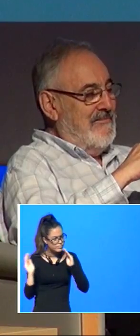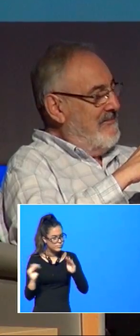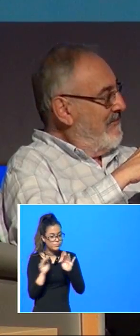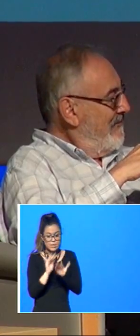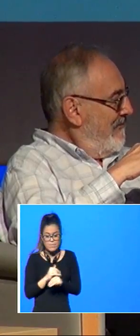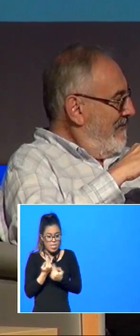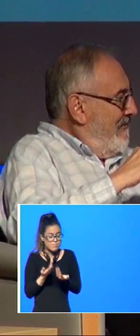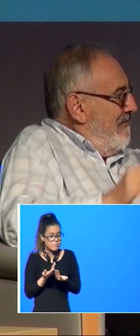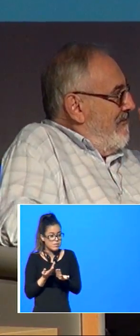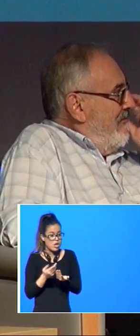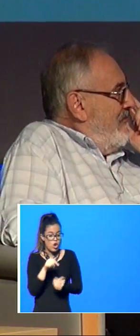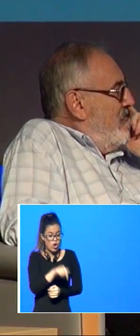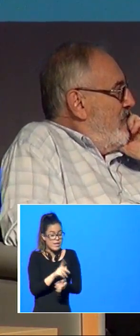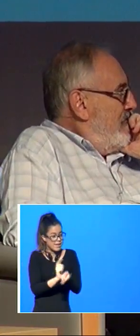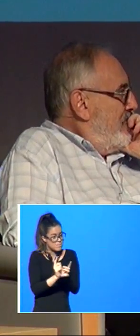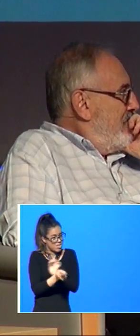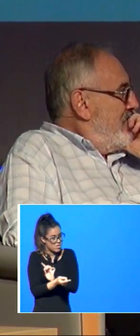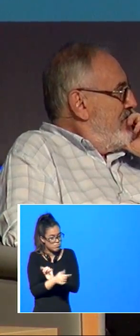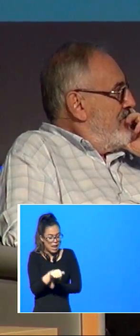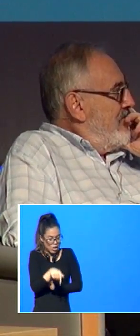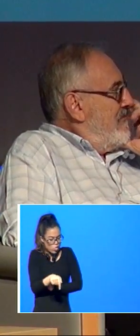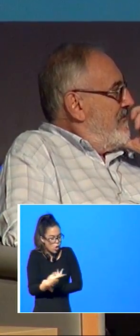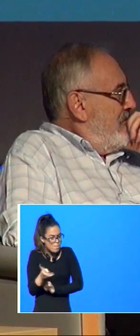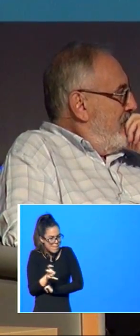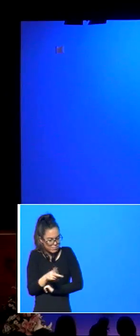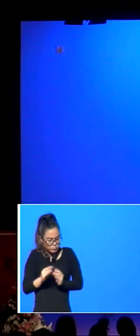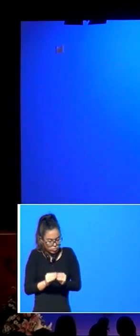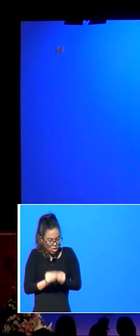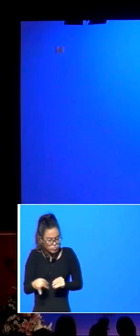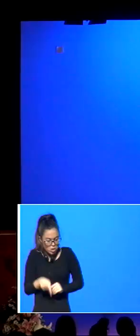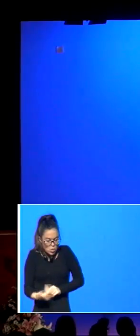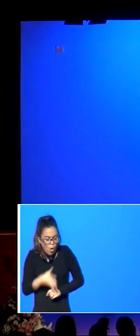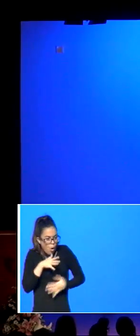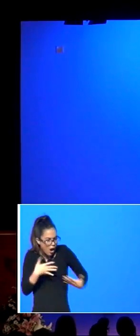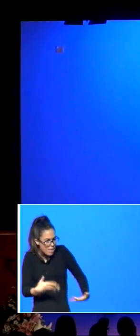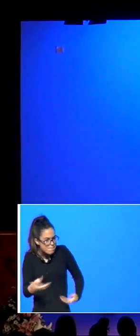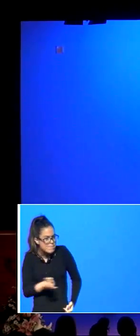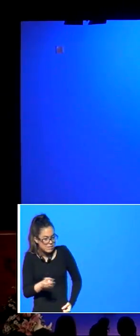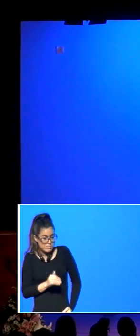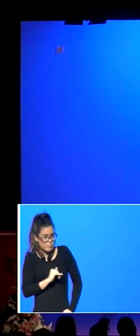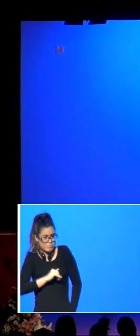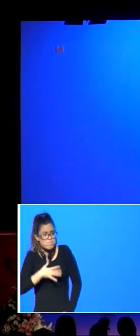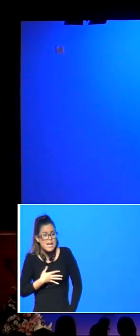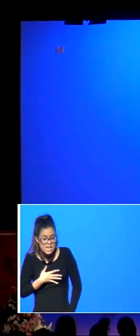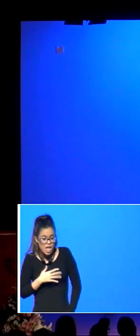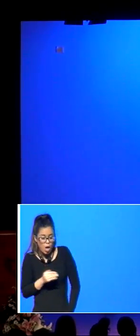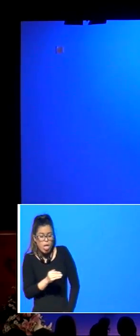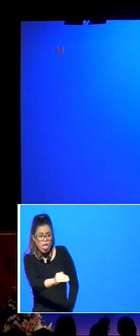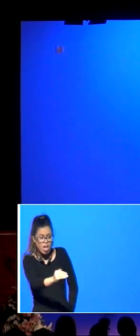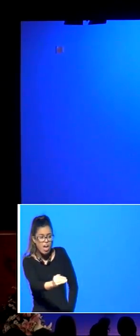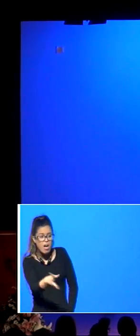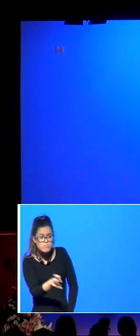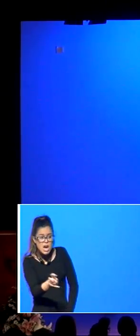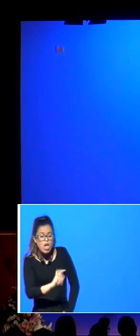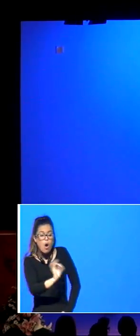Entonces, lo de hoy sirve para hoy, pero no sirve para mañana. Entonces hay que hacer regulación periódica y ajustes técnicos. No sé